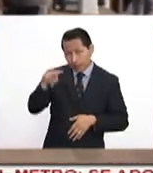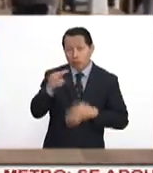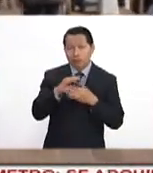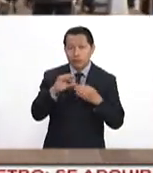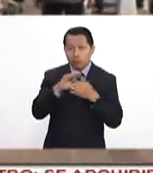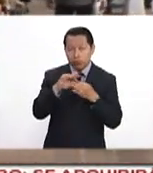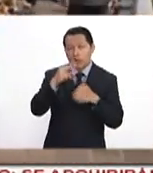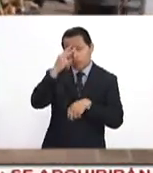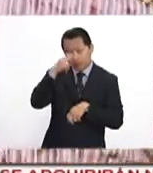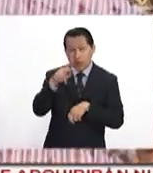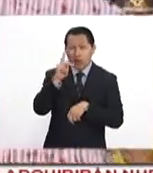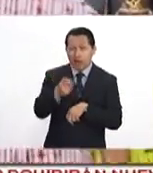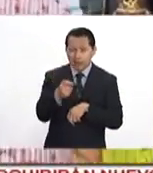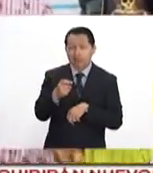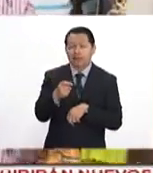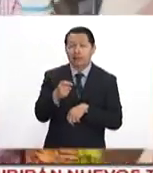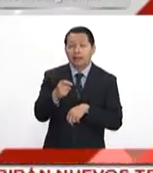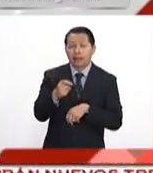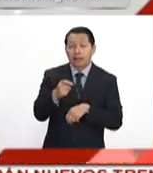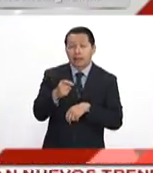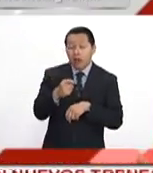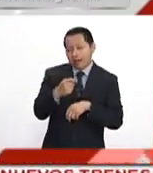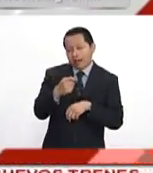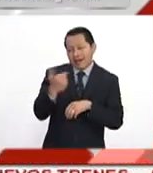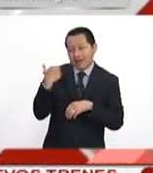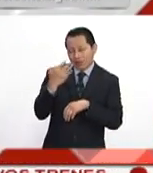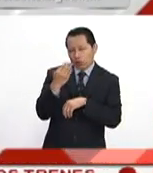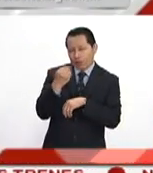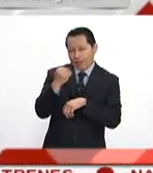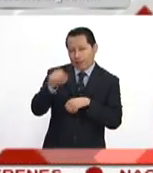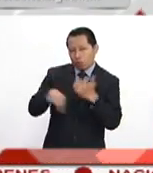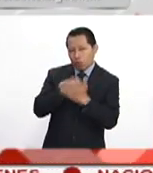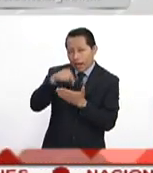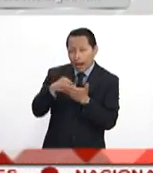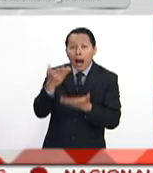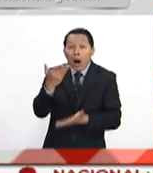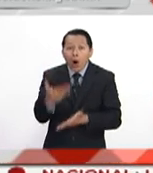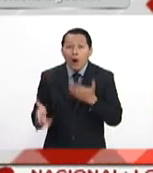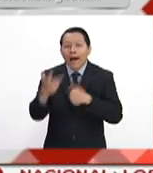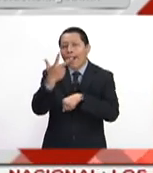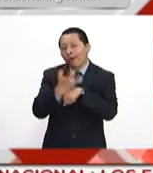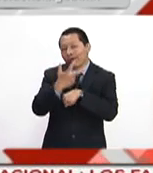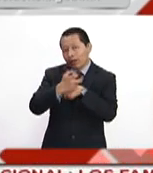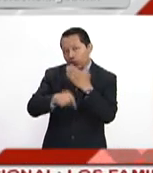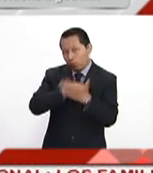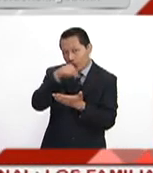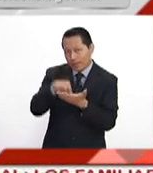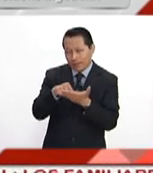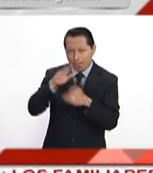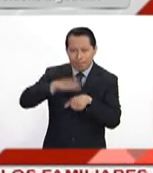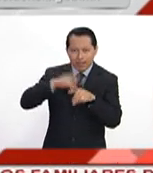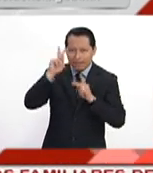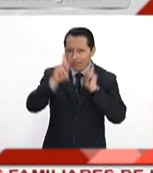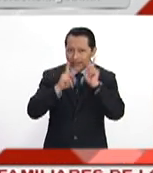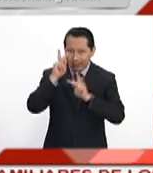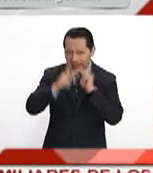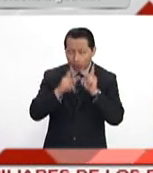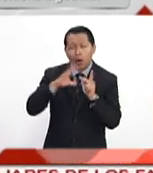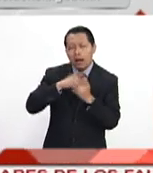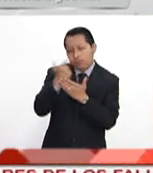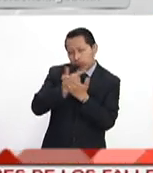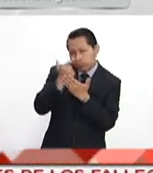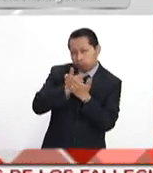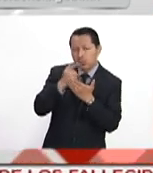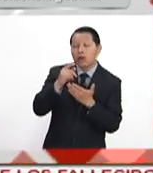subió del noveno más bien al octavo país más visitado en todo el mundo. Esto de acuerdo con el ranking que realiza